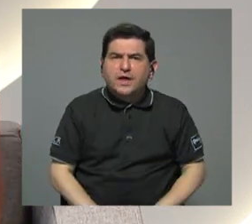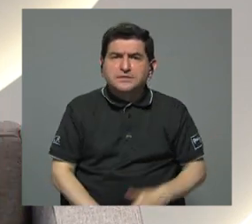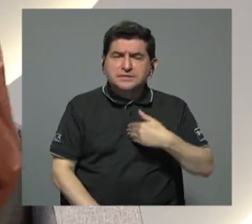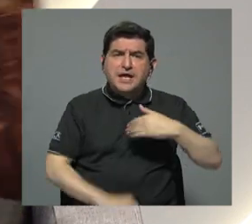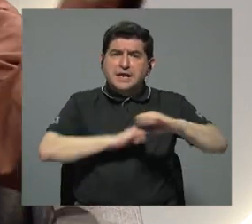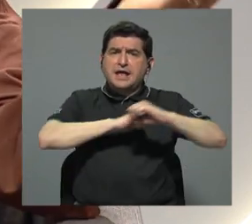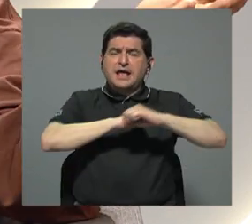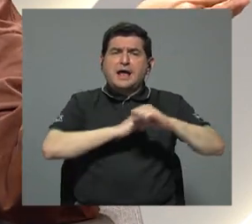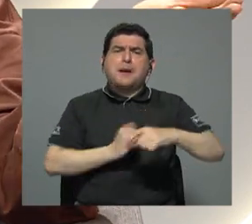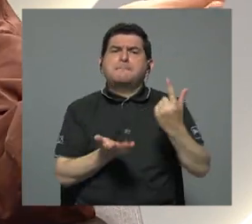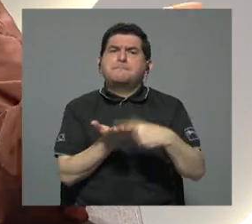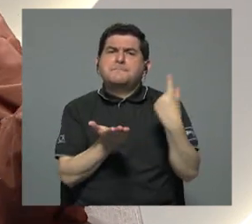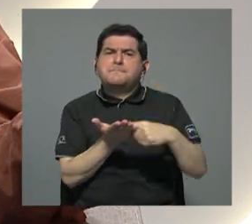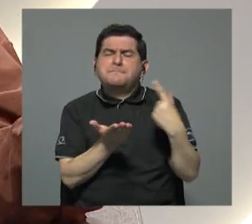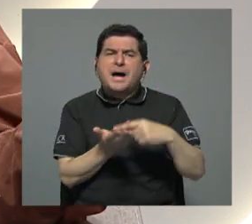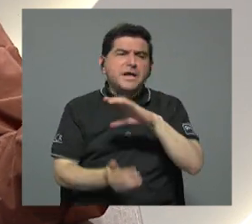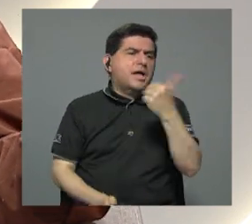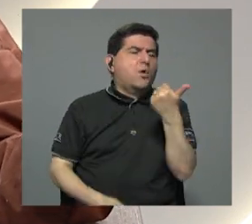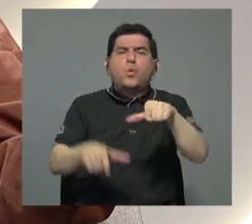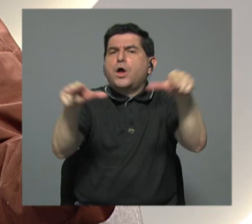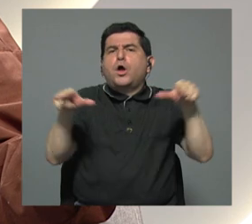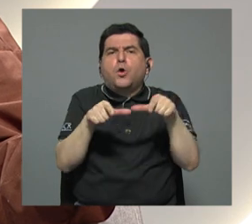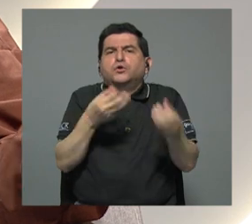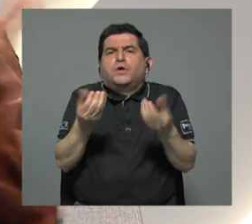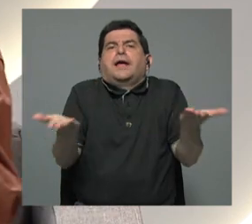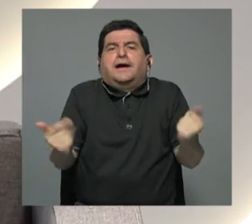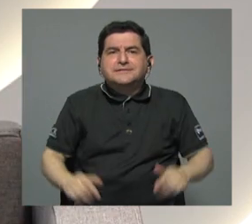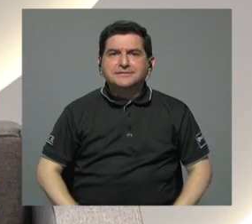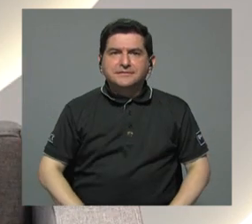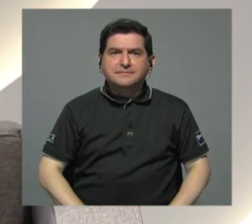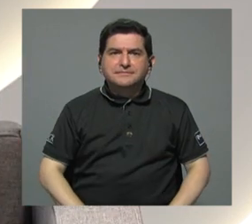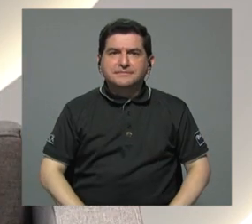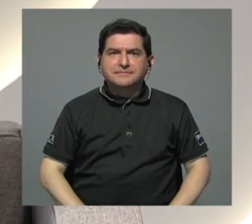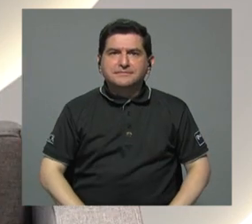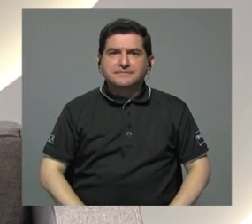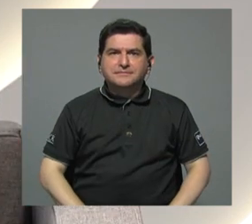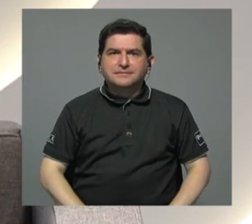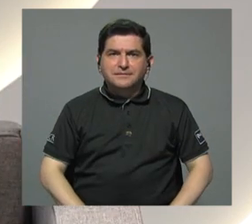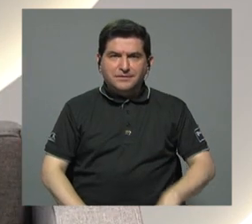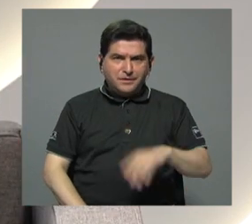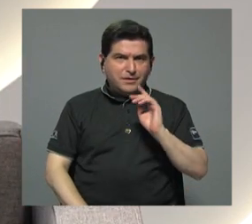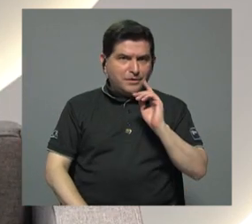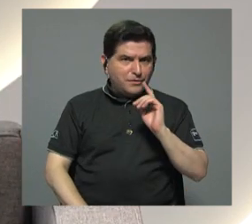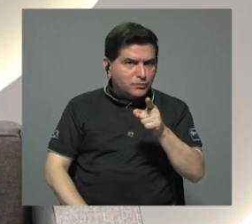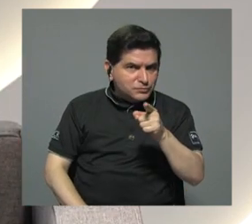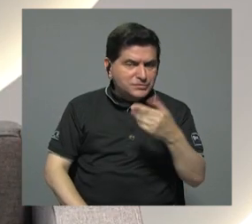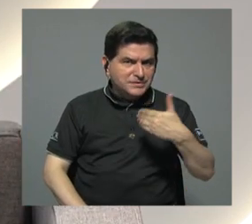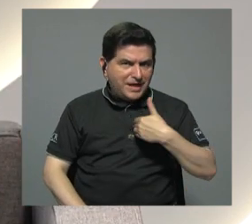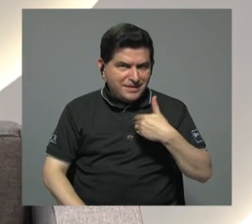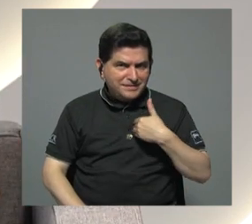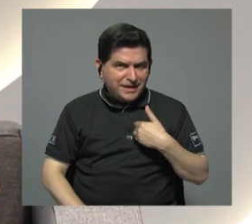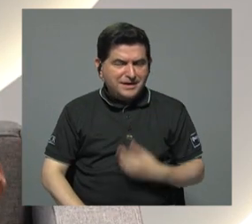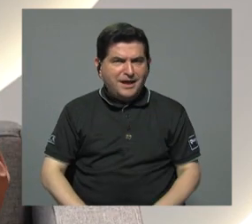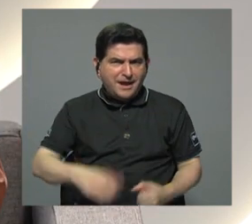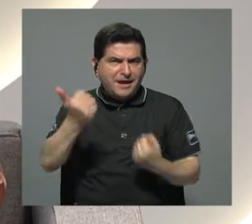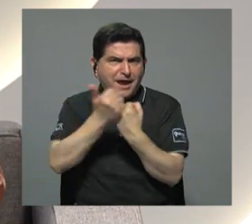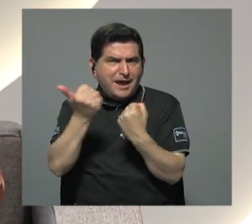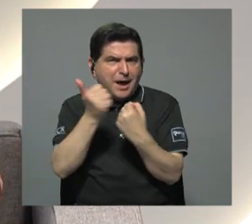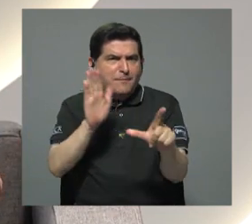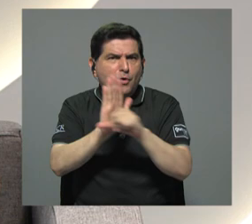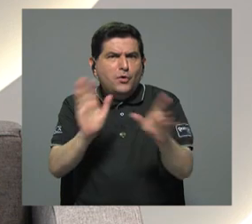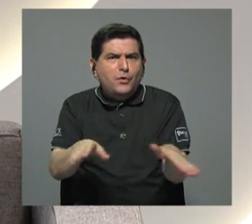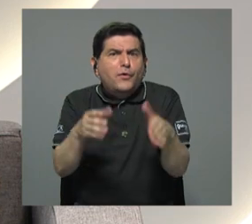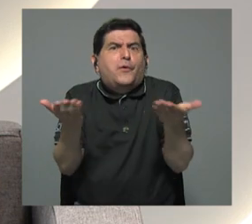campaña en golfito o les toca hacer campaña en otro lado decir cómo van a lograr ustedes tener esa legitimidad y también